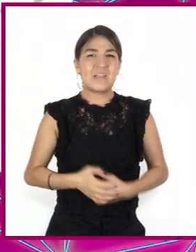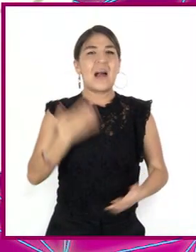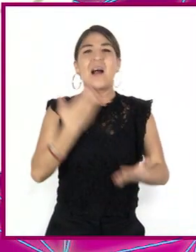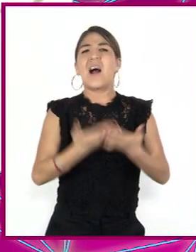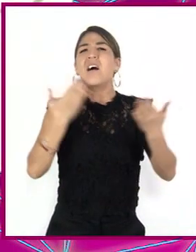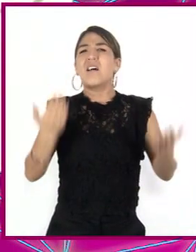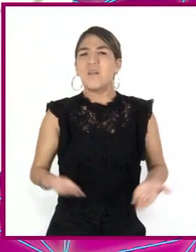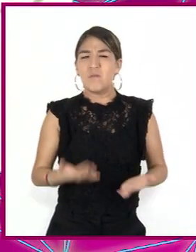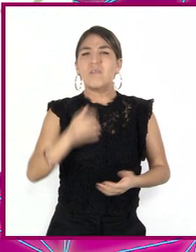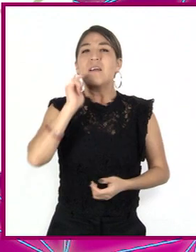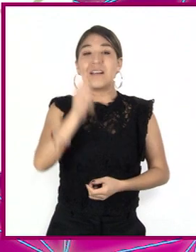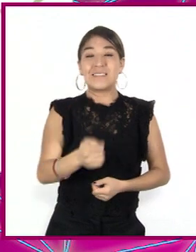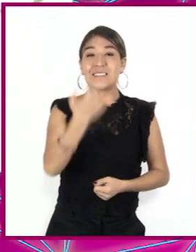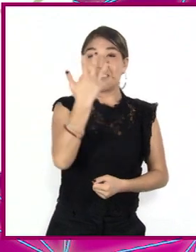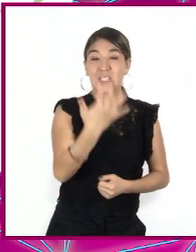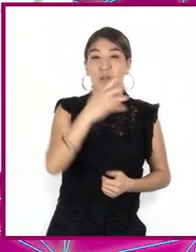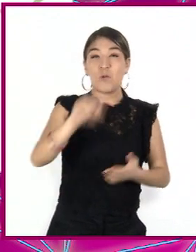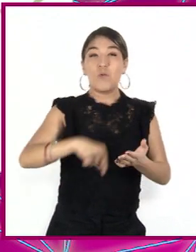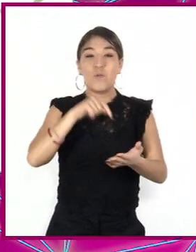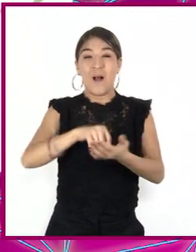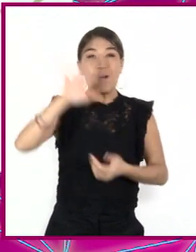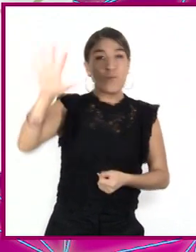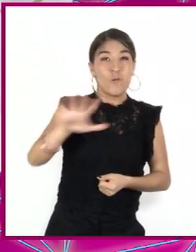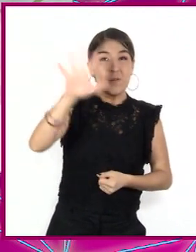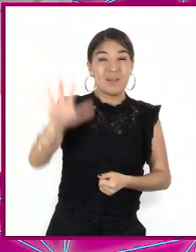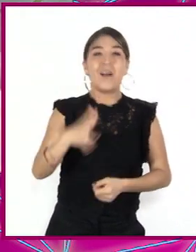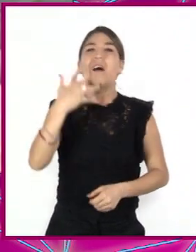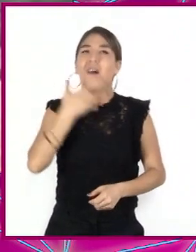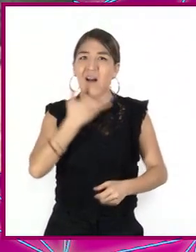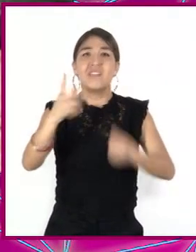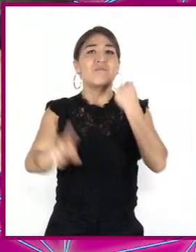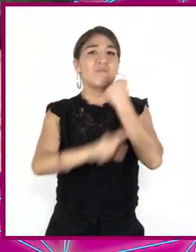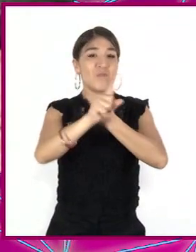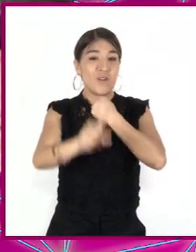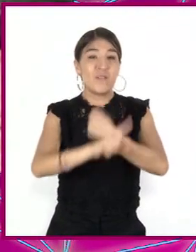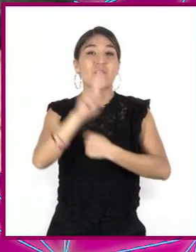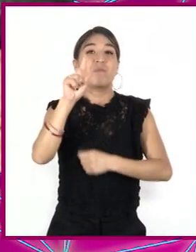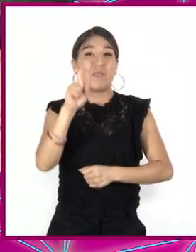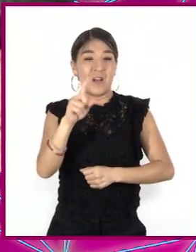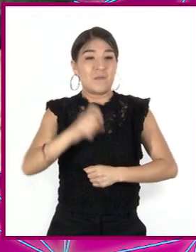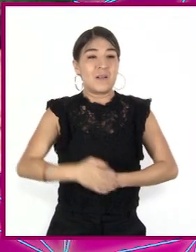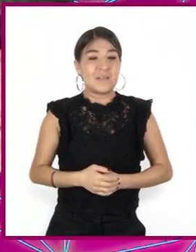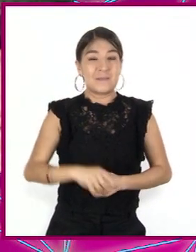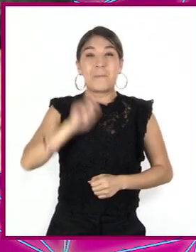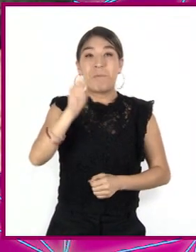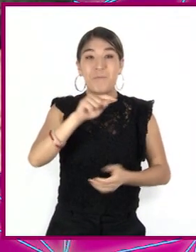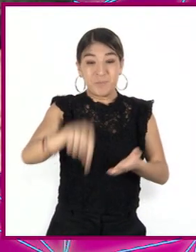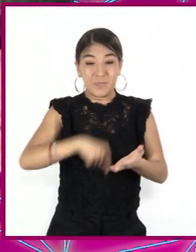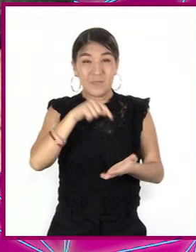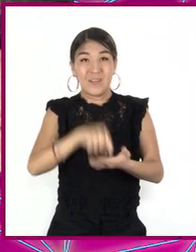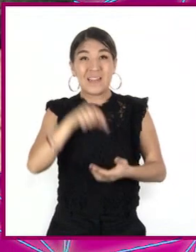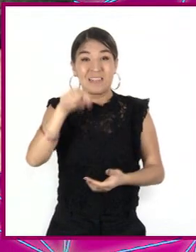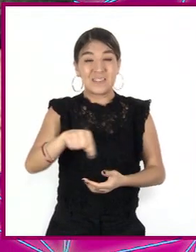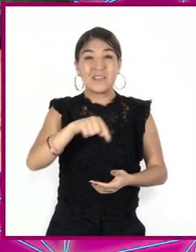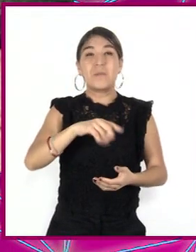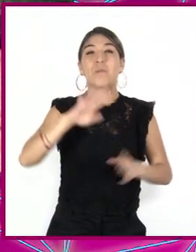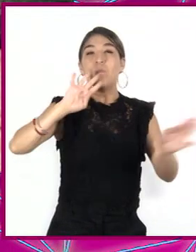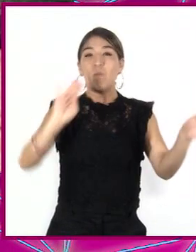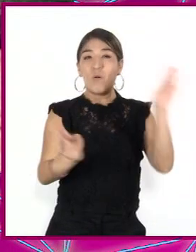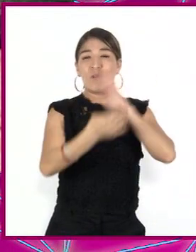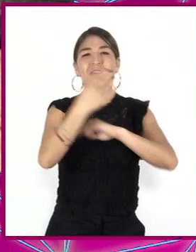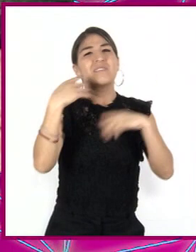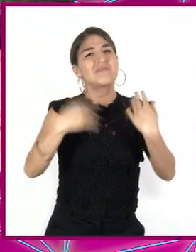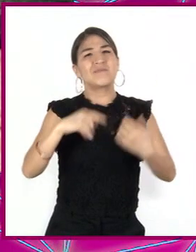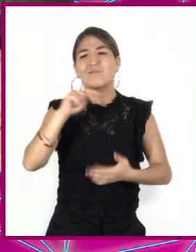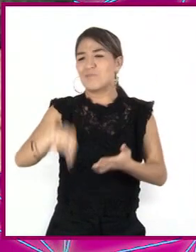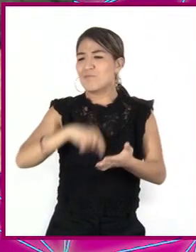Actualmente, en los 5 continentes se presentan problemas de escasez de agua. Casi la quinta parte de la población mundial vive en zonas de